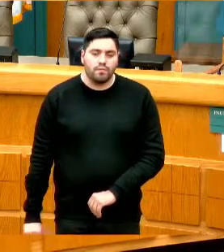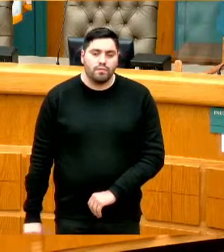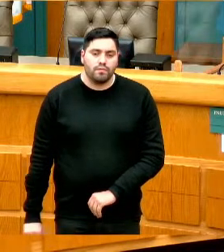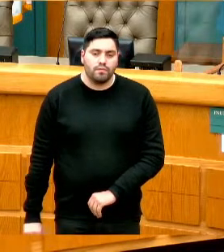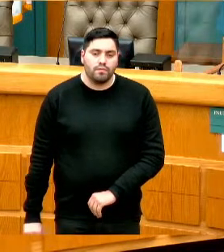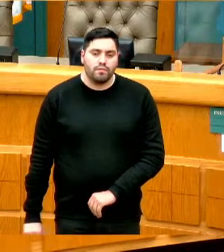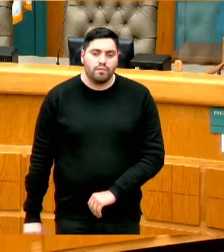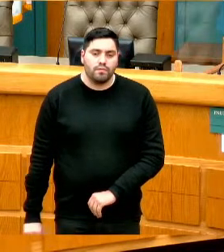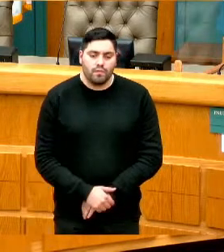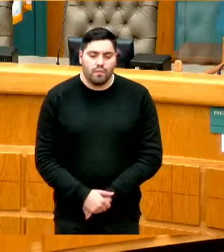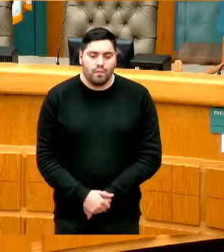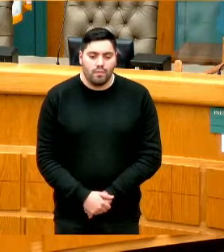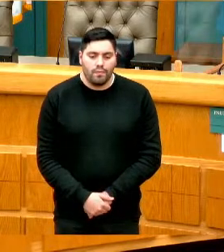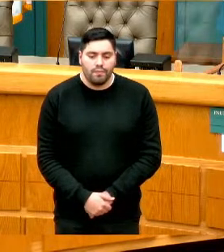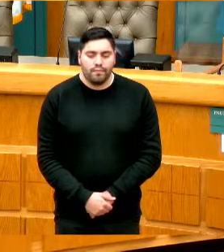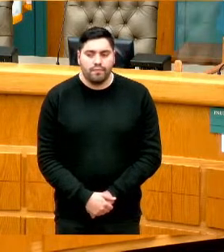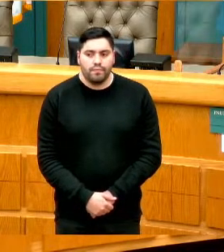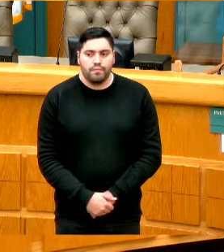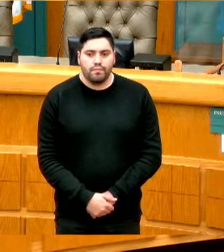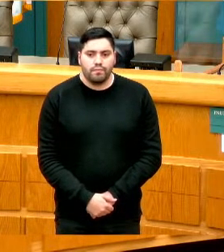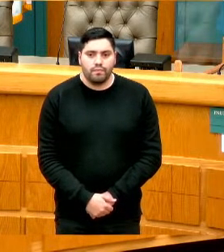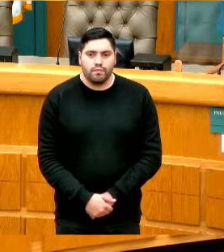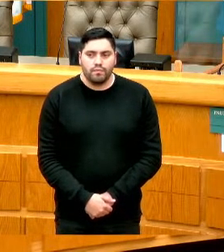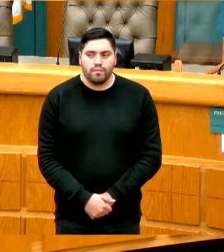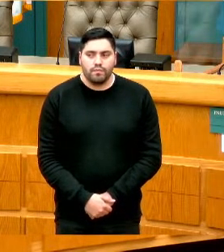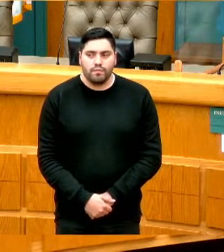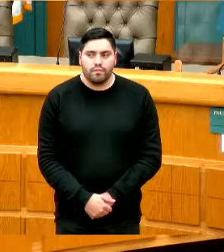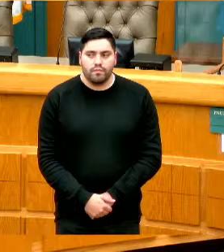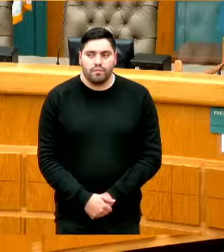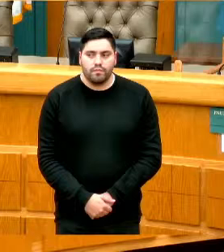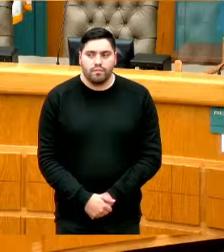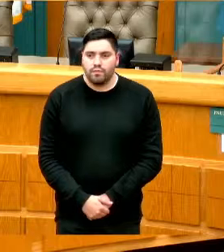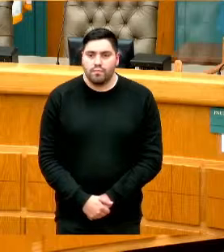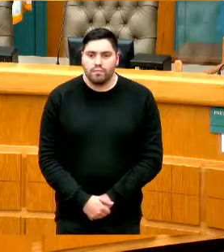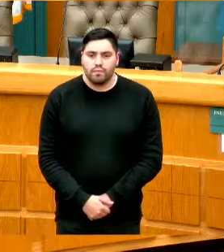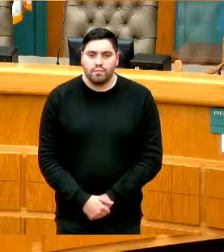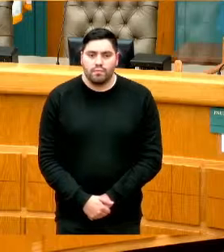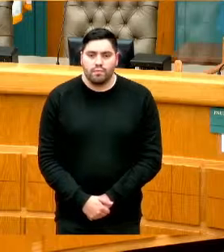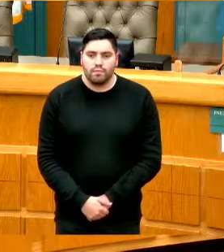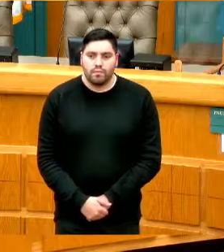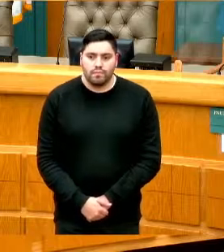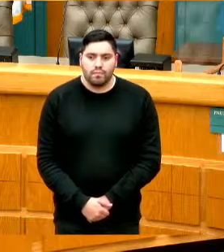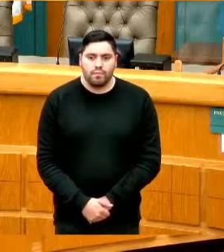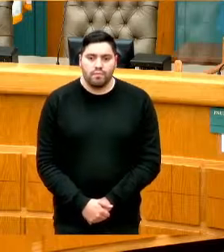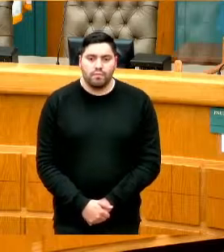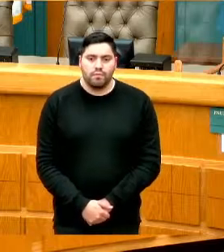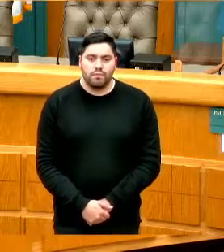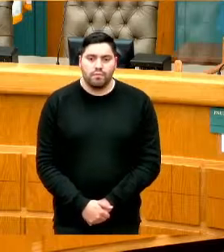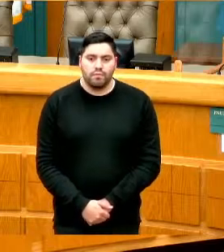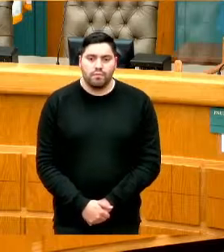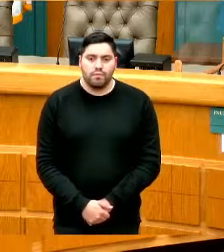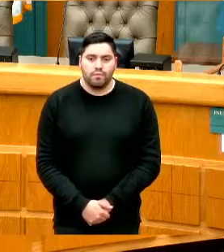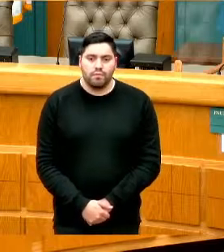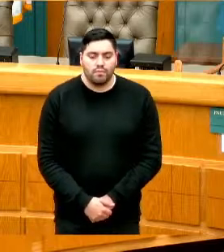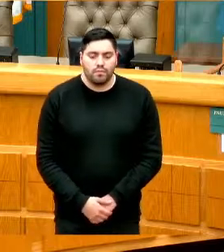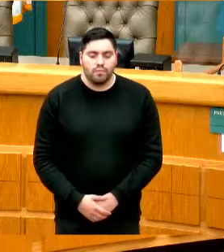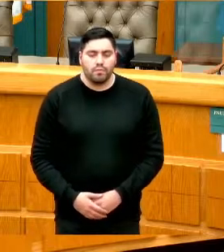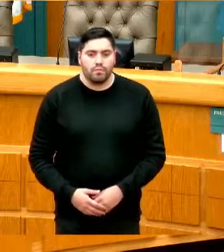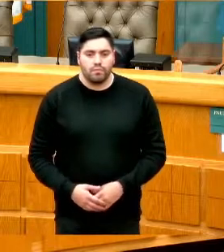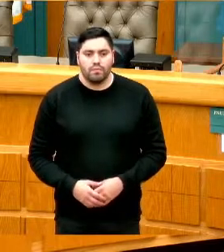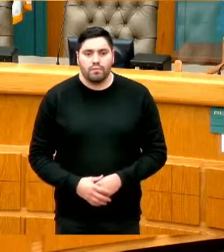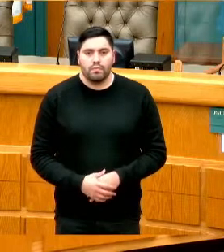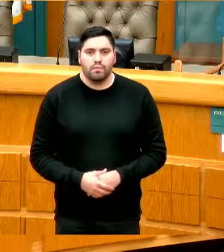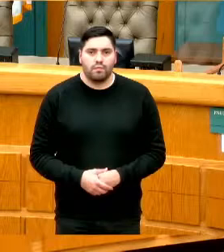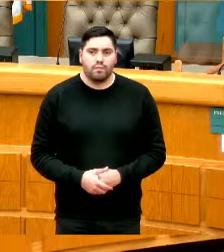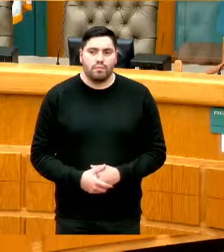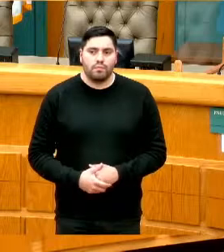mayores de 18 años. Este se va a llevar a cabo en la playa McGee, ubicada en el 222 de South Shoreline, desde las 9 de la mañana